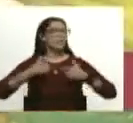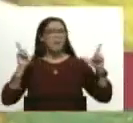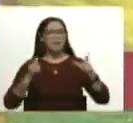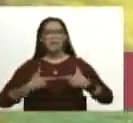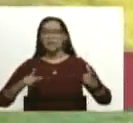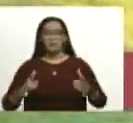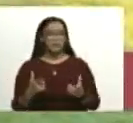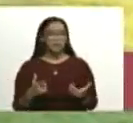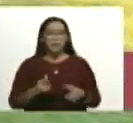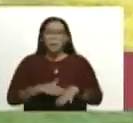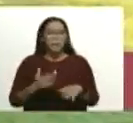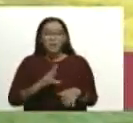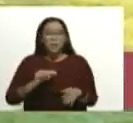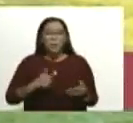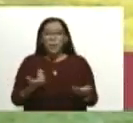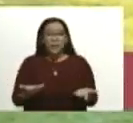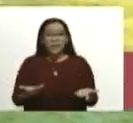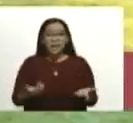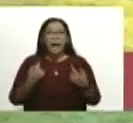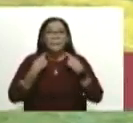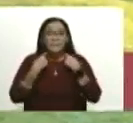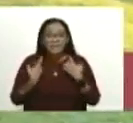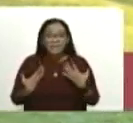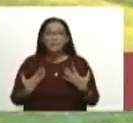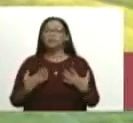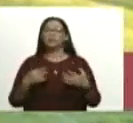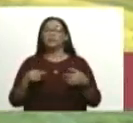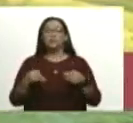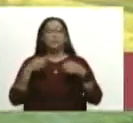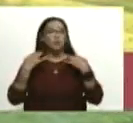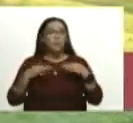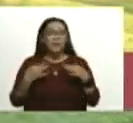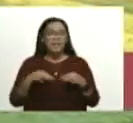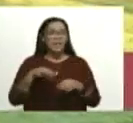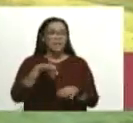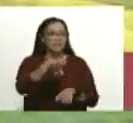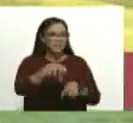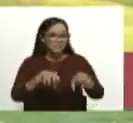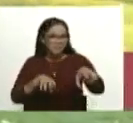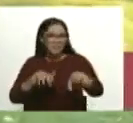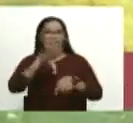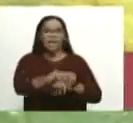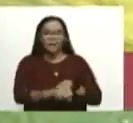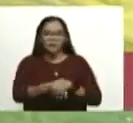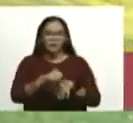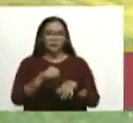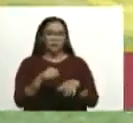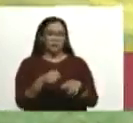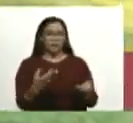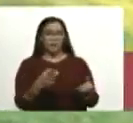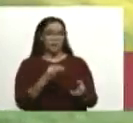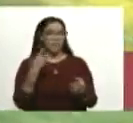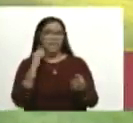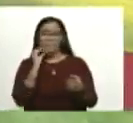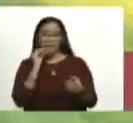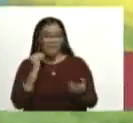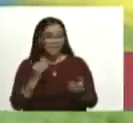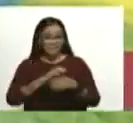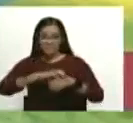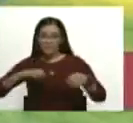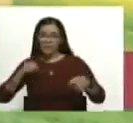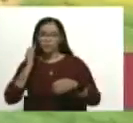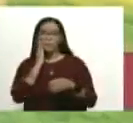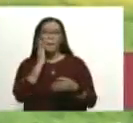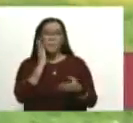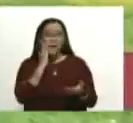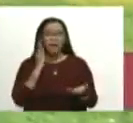liberan? Porque no pueden volver, porque han perdido su condición de casa. Cuando un animal es separado de su mamá, de su